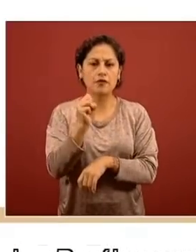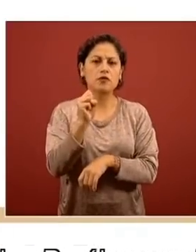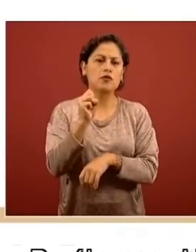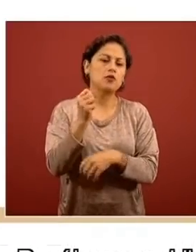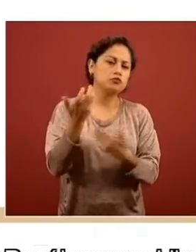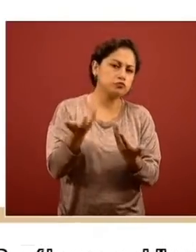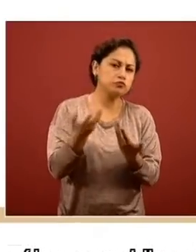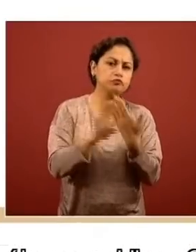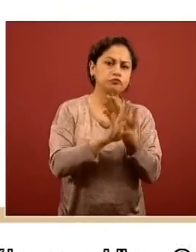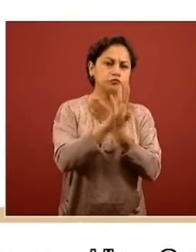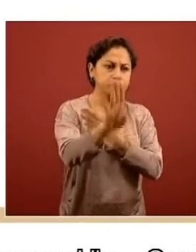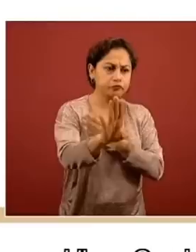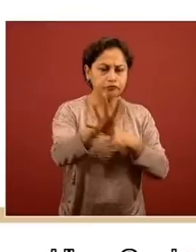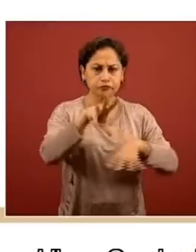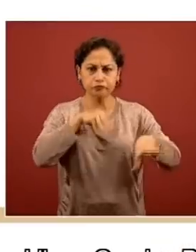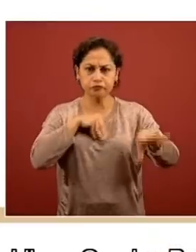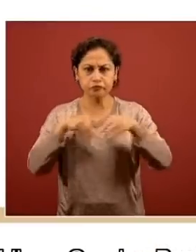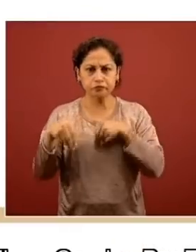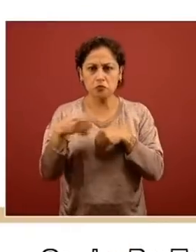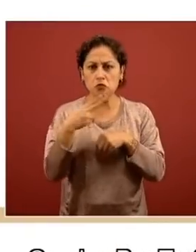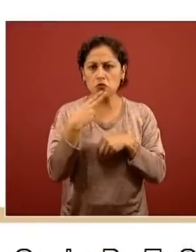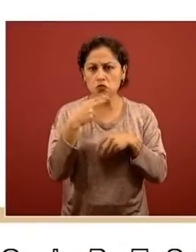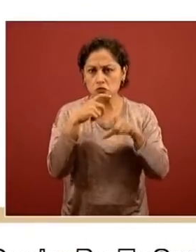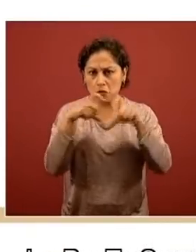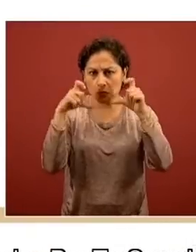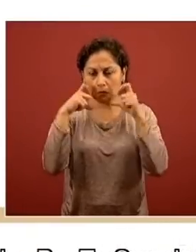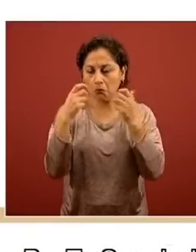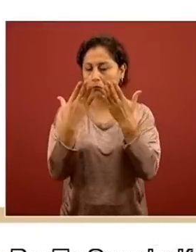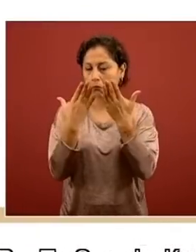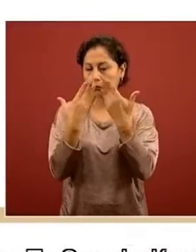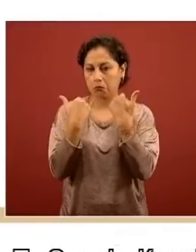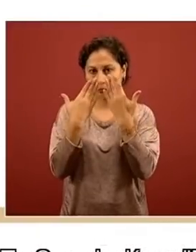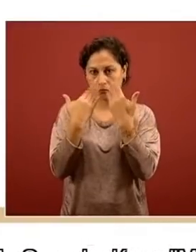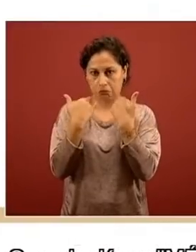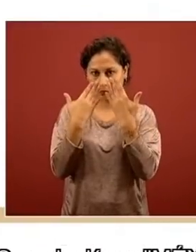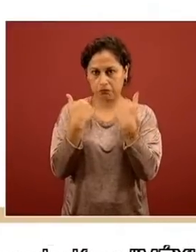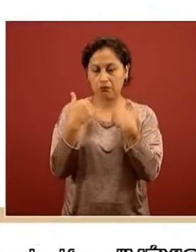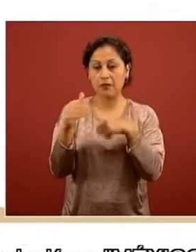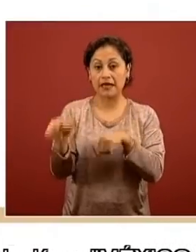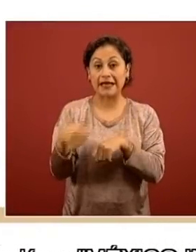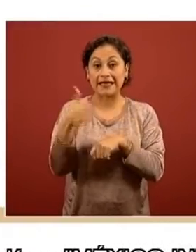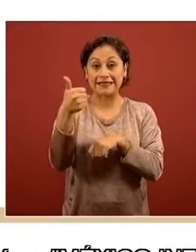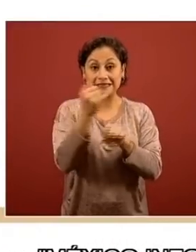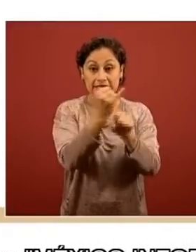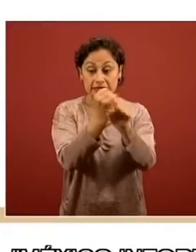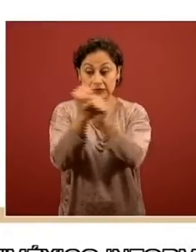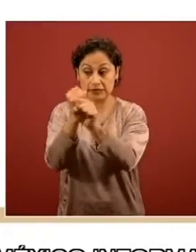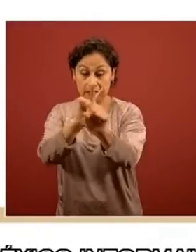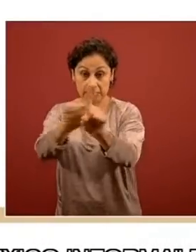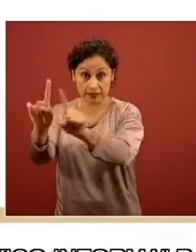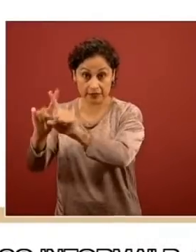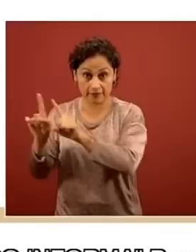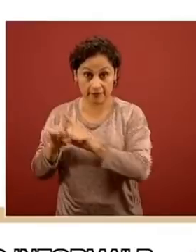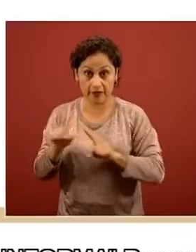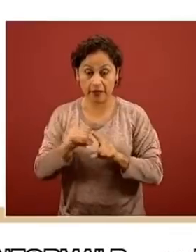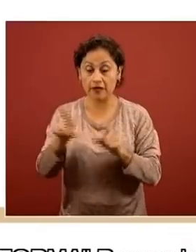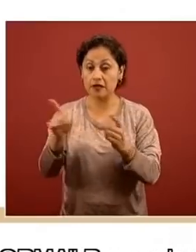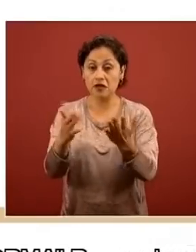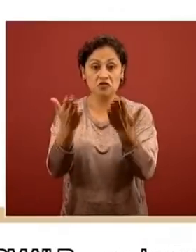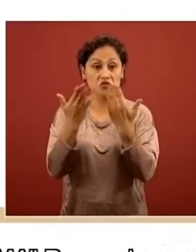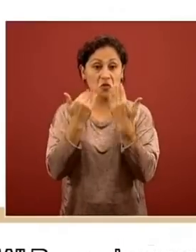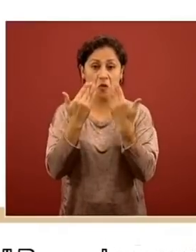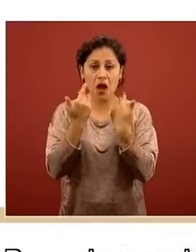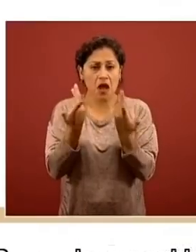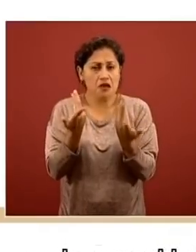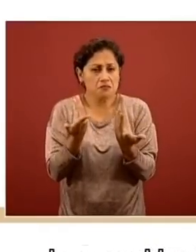contagio asociadas con el uso de cubrebocas encontraron que seis estudios experimentales no encontraron diferencias